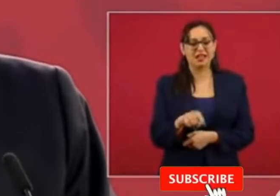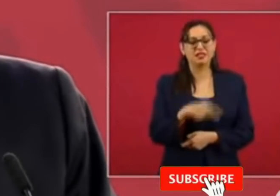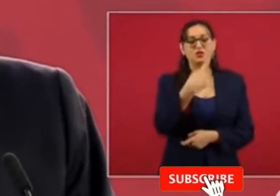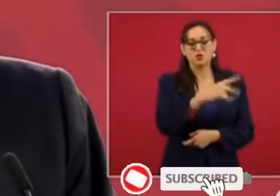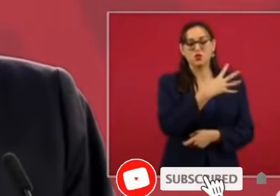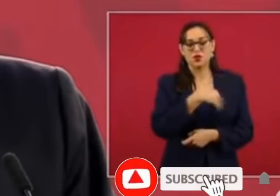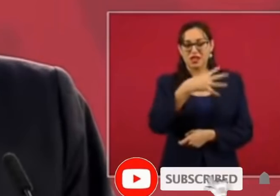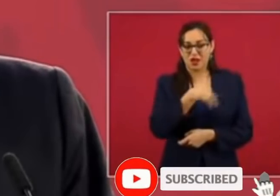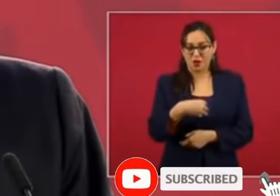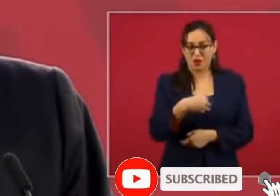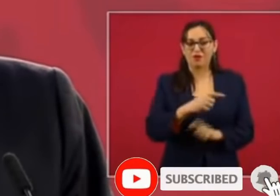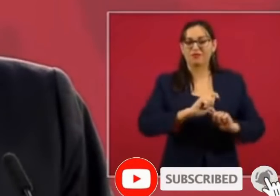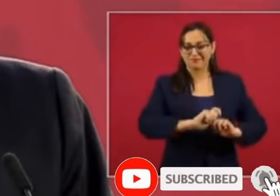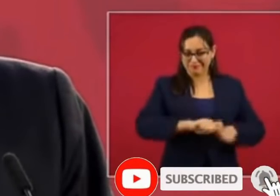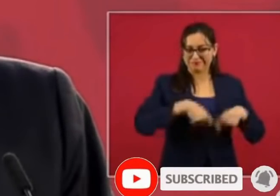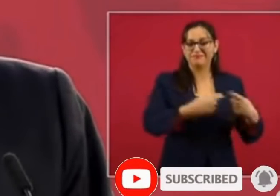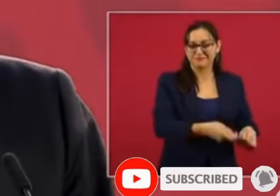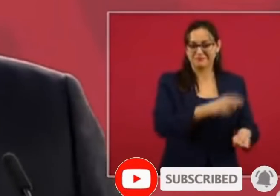concesión